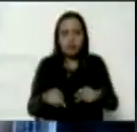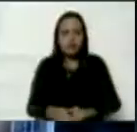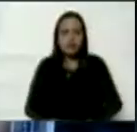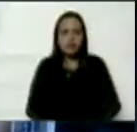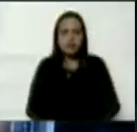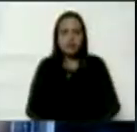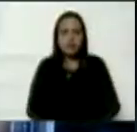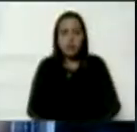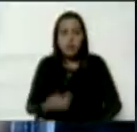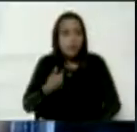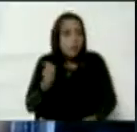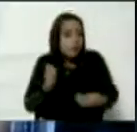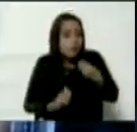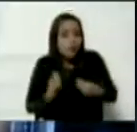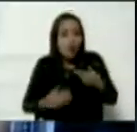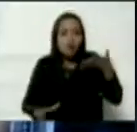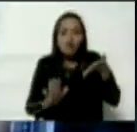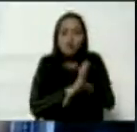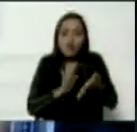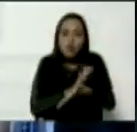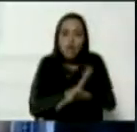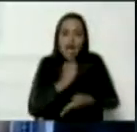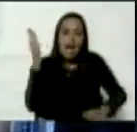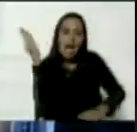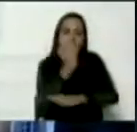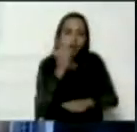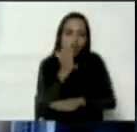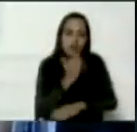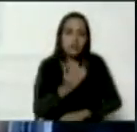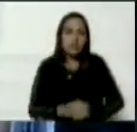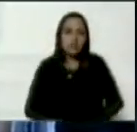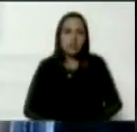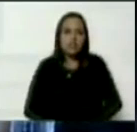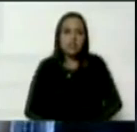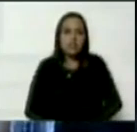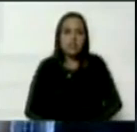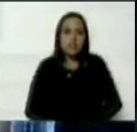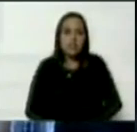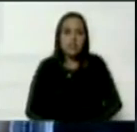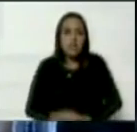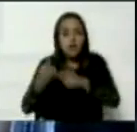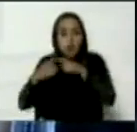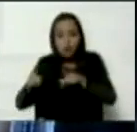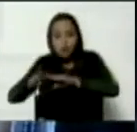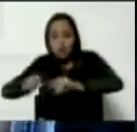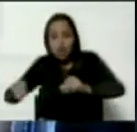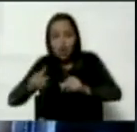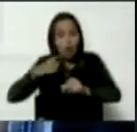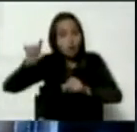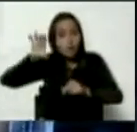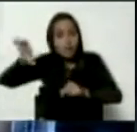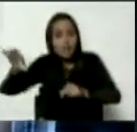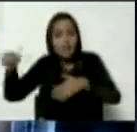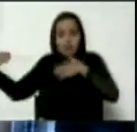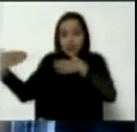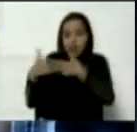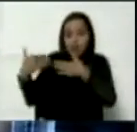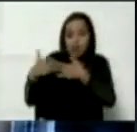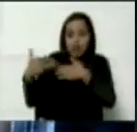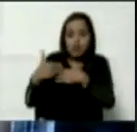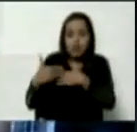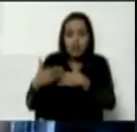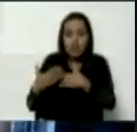Me preocupa que la aplicación de sanciones secundarias extraterritoriales y las amenazas reportadas de